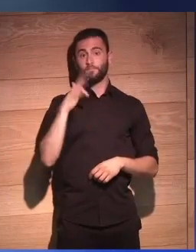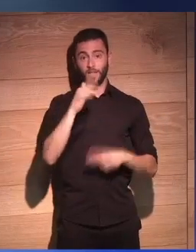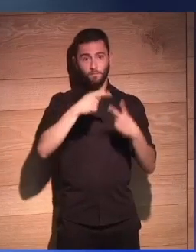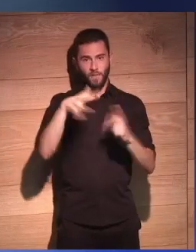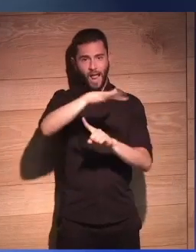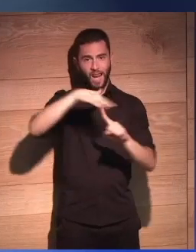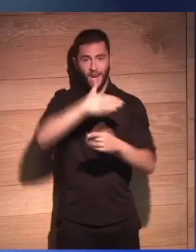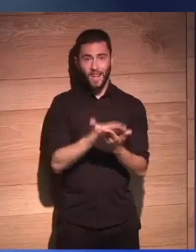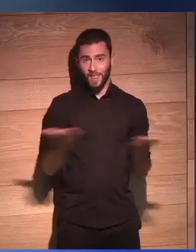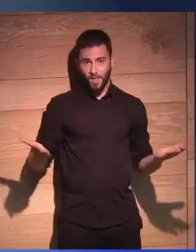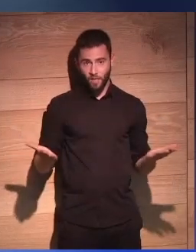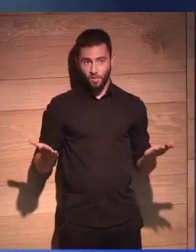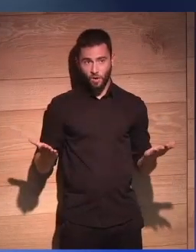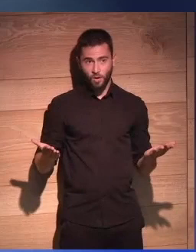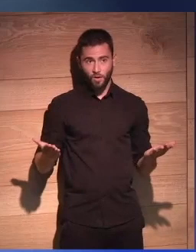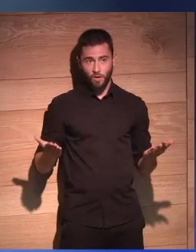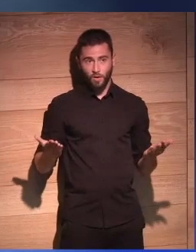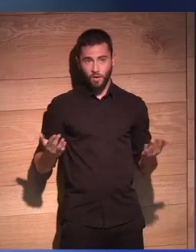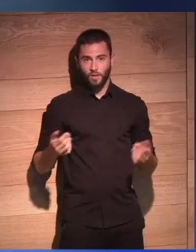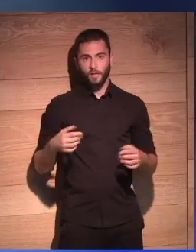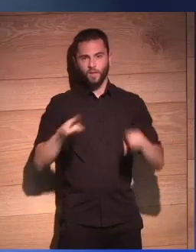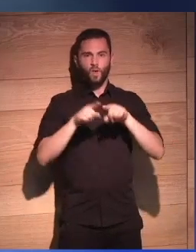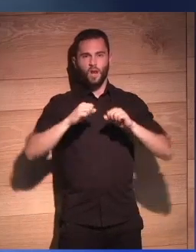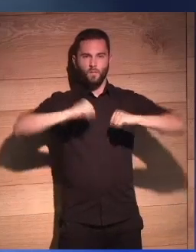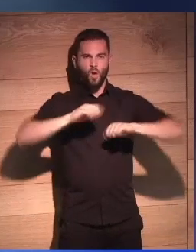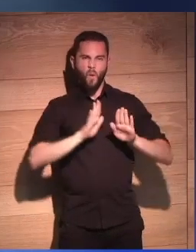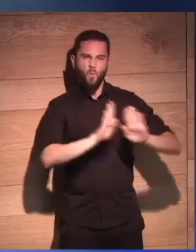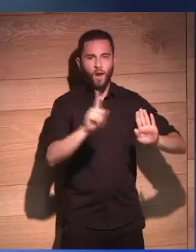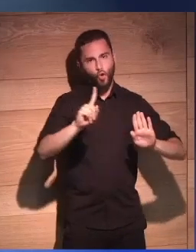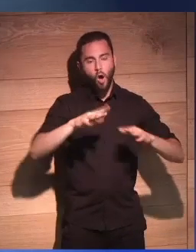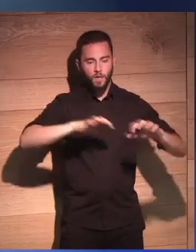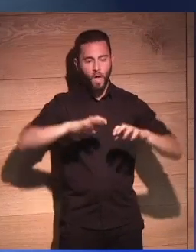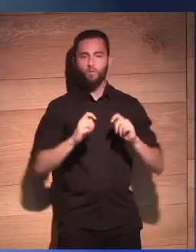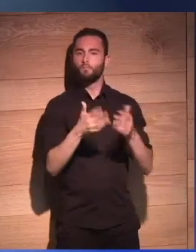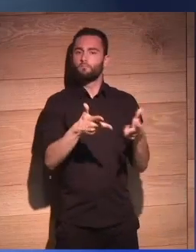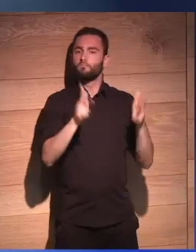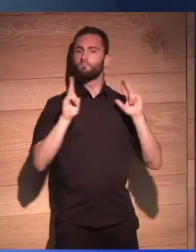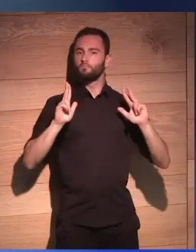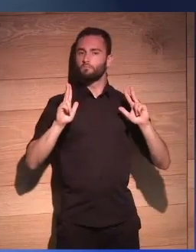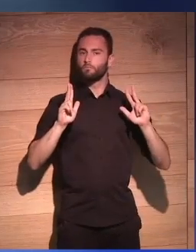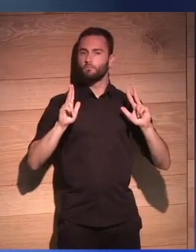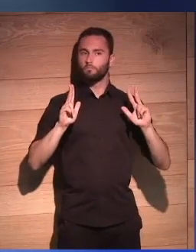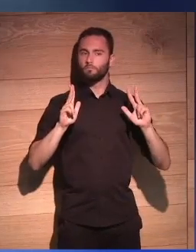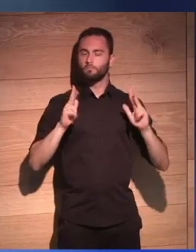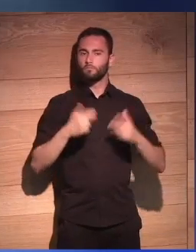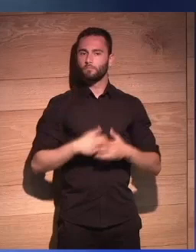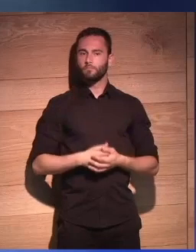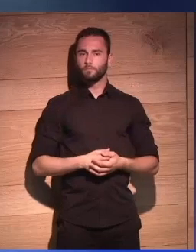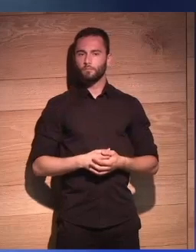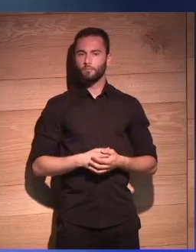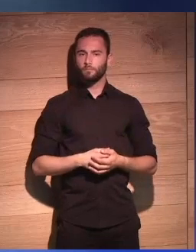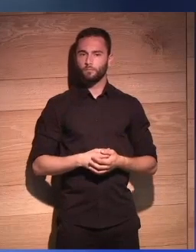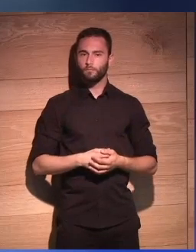a nuestro alrededor. En lugar de empujar a ese viejito, ¿no? De darle espacio, de cederle